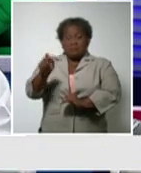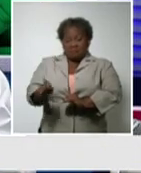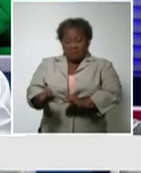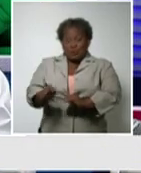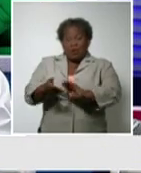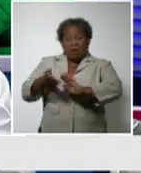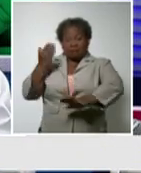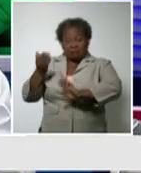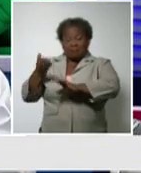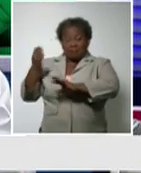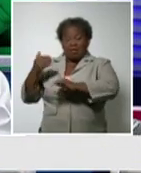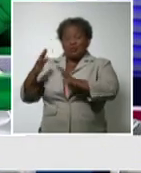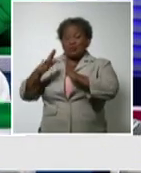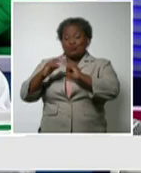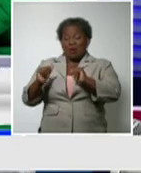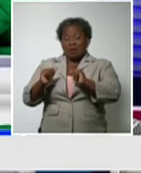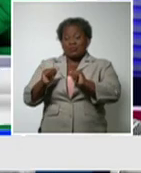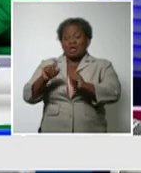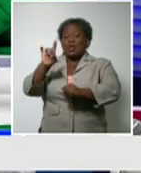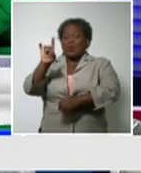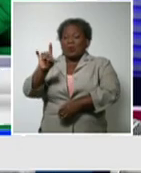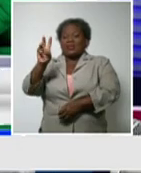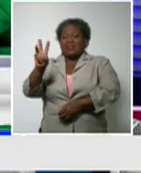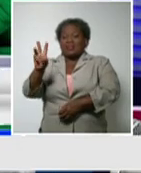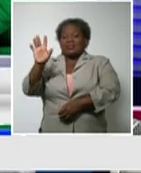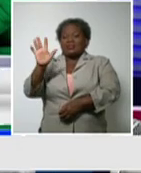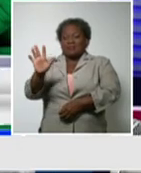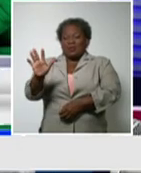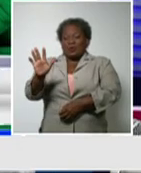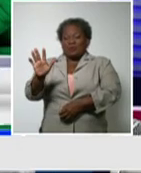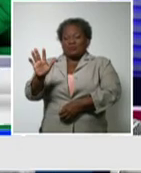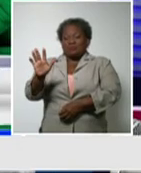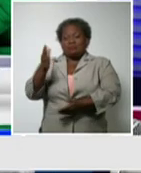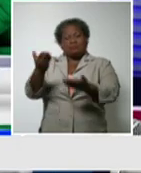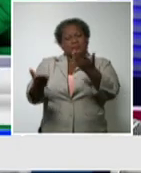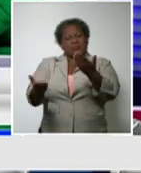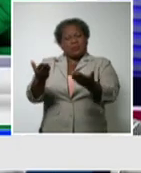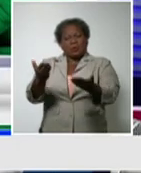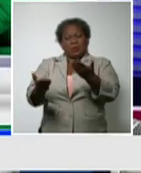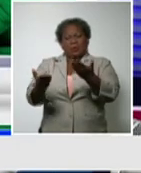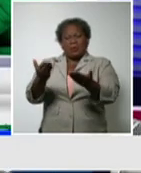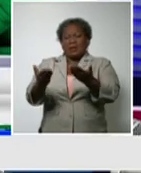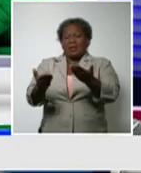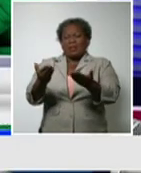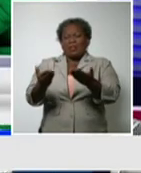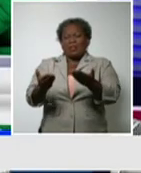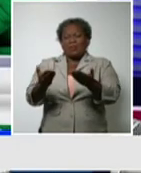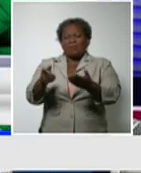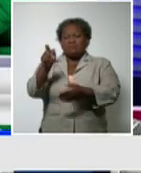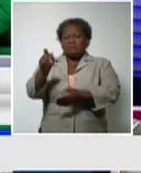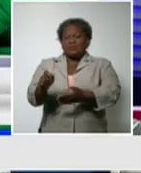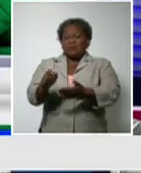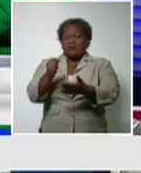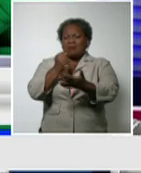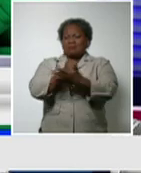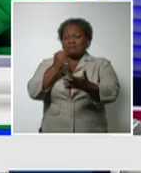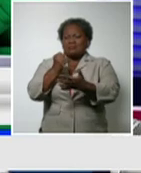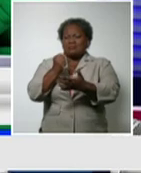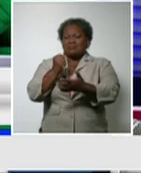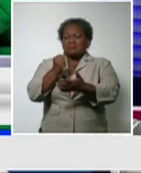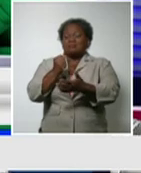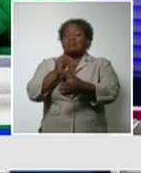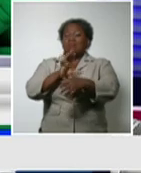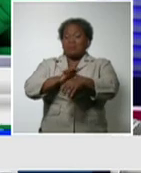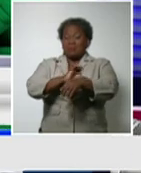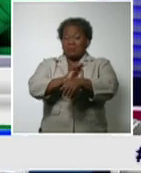redundancia, 935, lo que en comparación con el número de casos diagnosticados